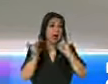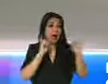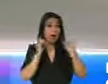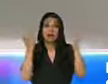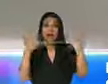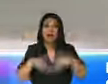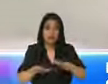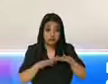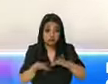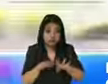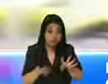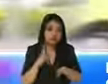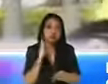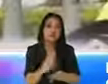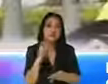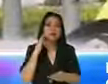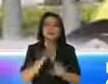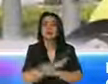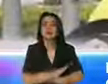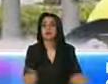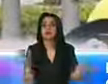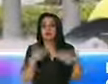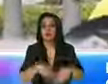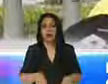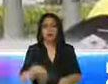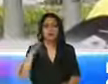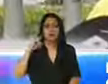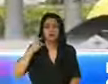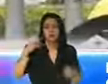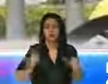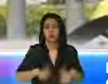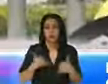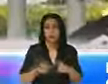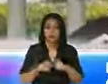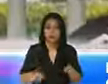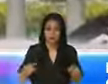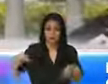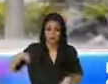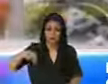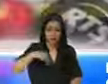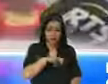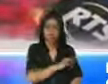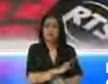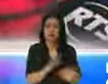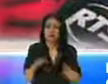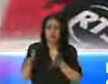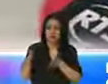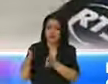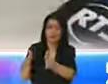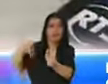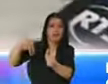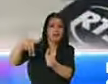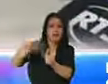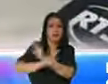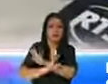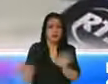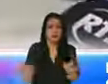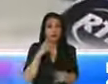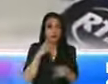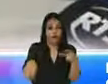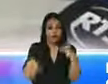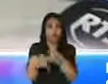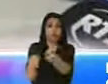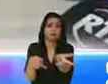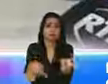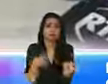observaron esta desgracia. Se puso a jugar, pero ella nunca cruzó la calle, no que estaba para allí, para acá. No. Y todavía invadió carril y se llevó a la niña. Pues